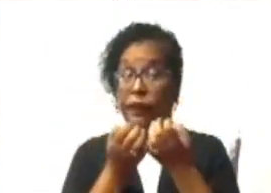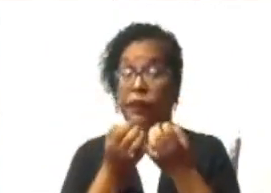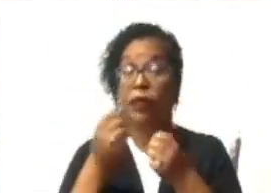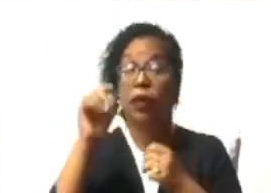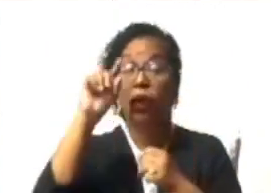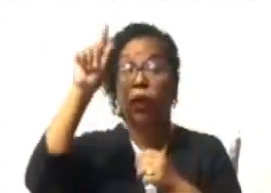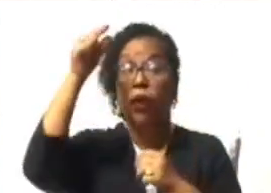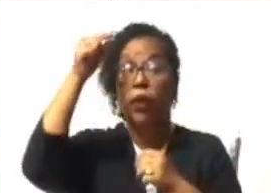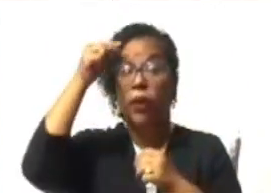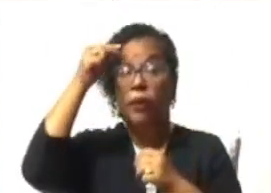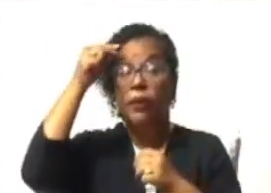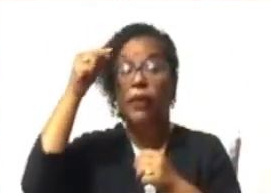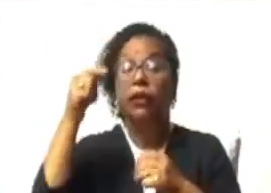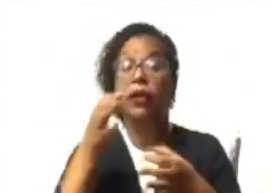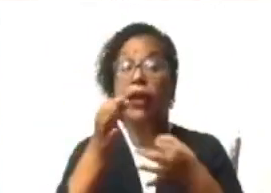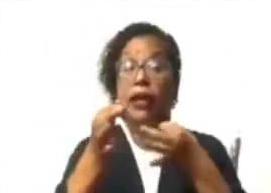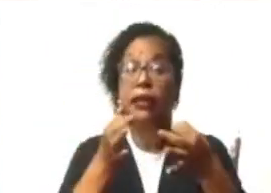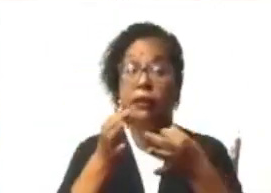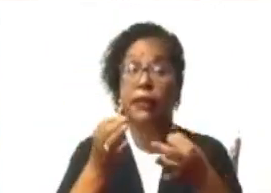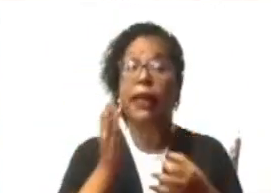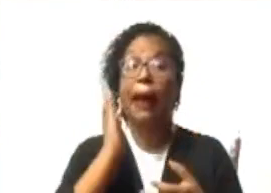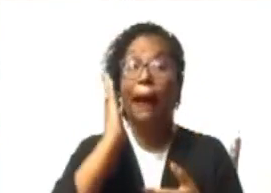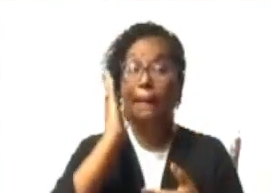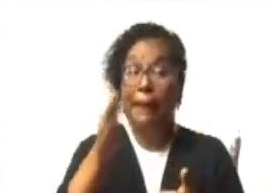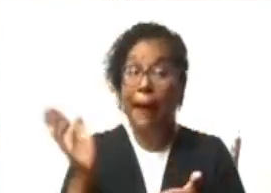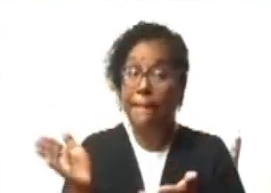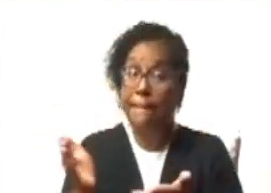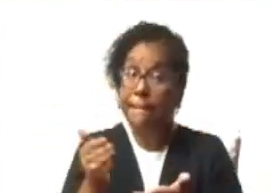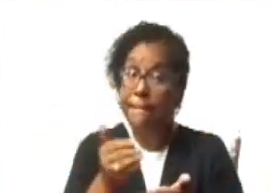a recibirse como ingresos unos